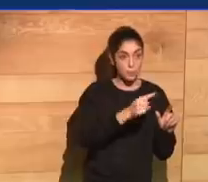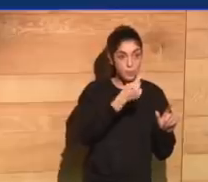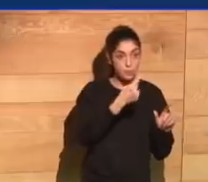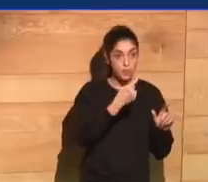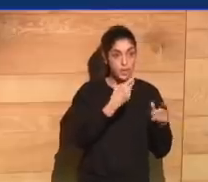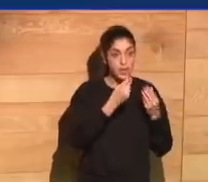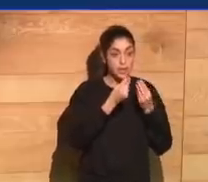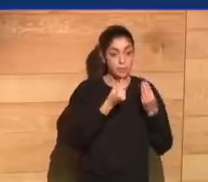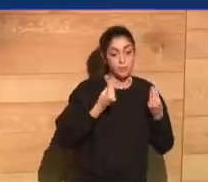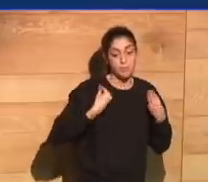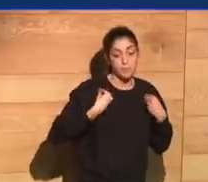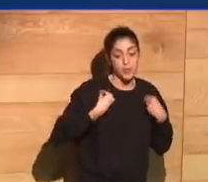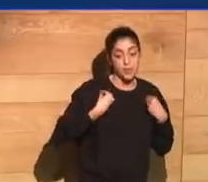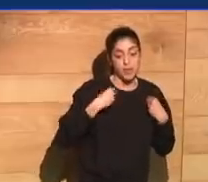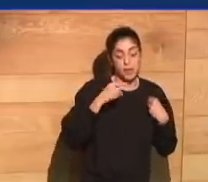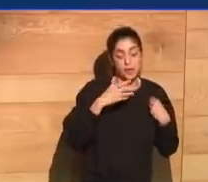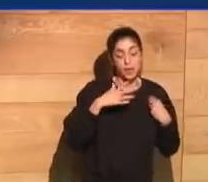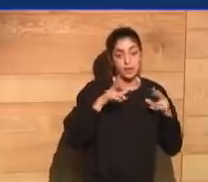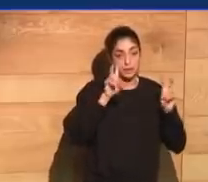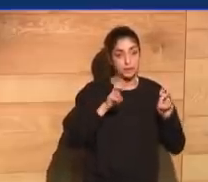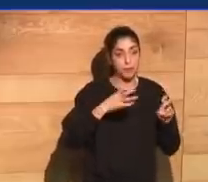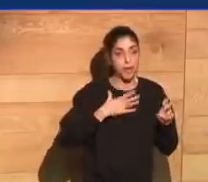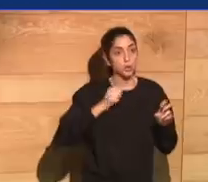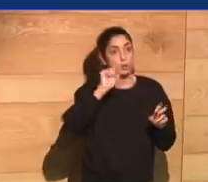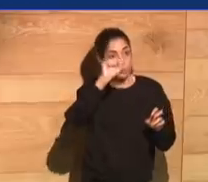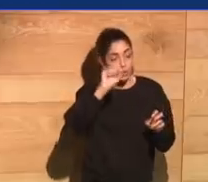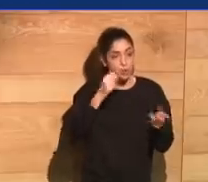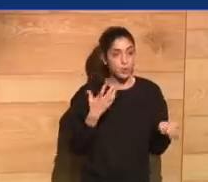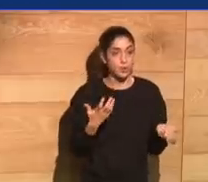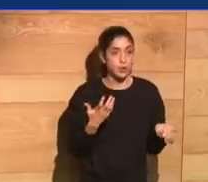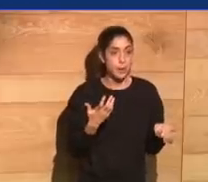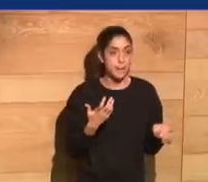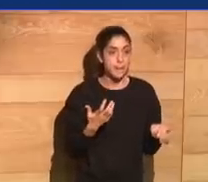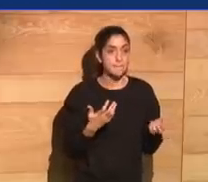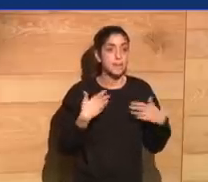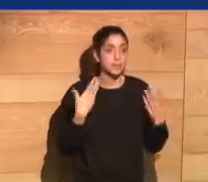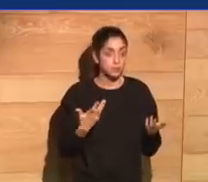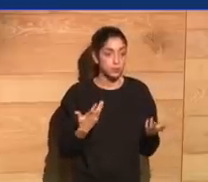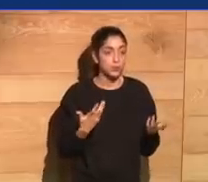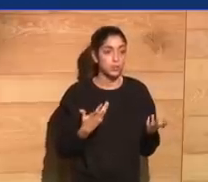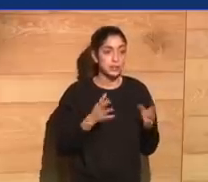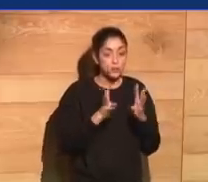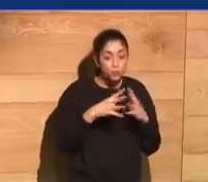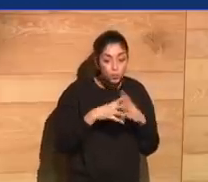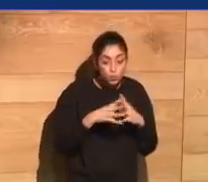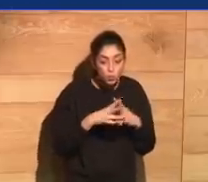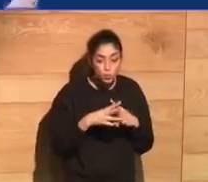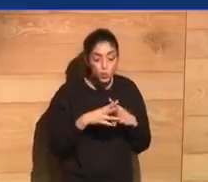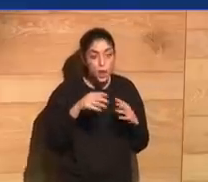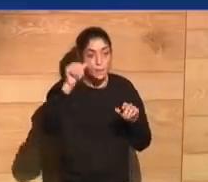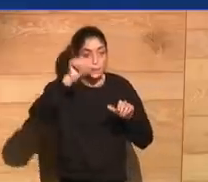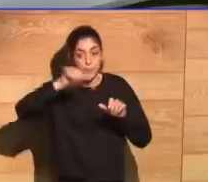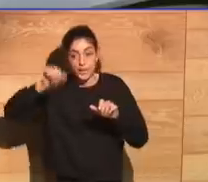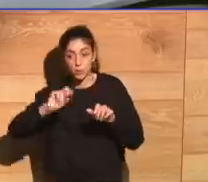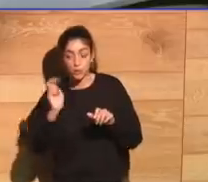que prácticamente todas las películas Marvel de presentación de superhéroe cogen esta estructura. O sea, se dan una serie